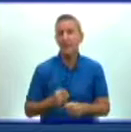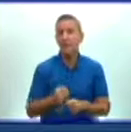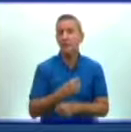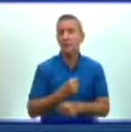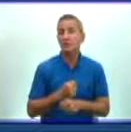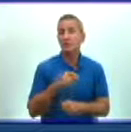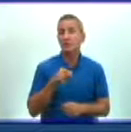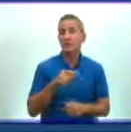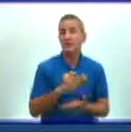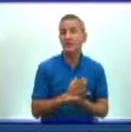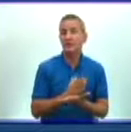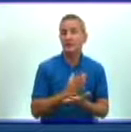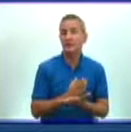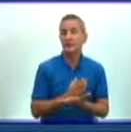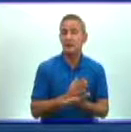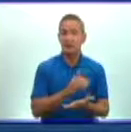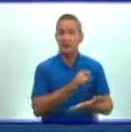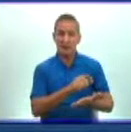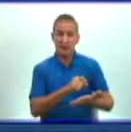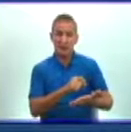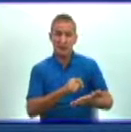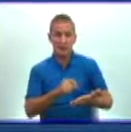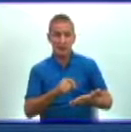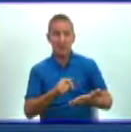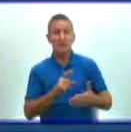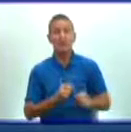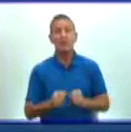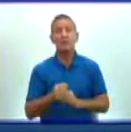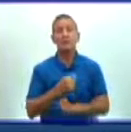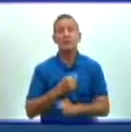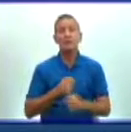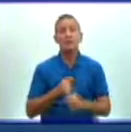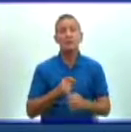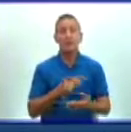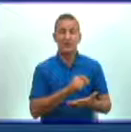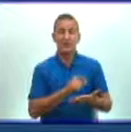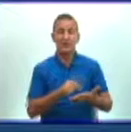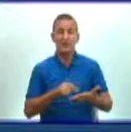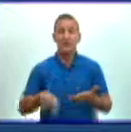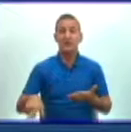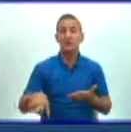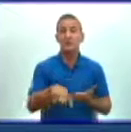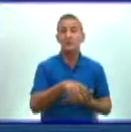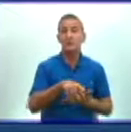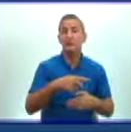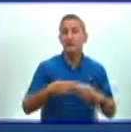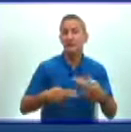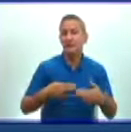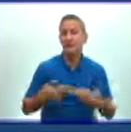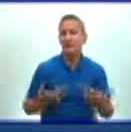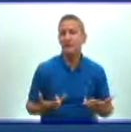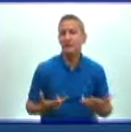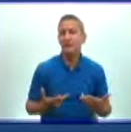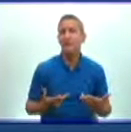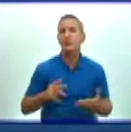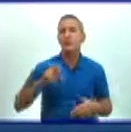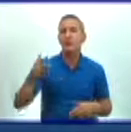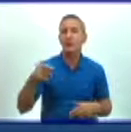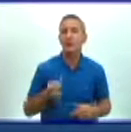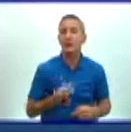esta clase de redacción y utiliza la redacción que ustedes hacen para